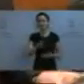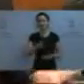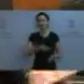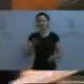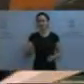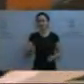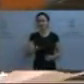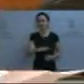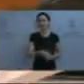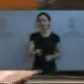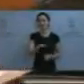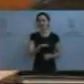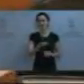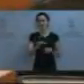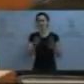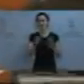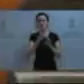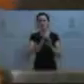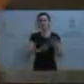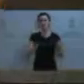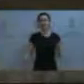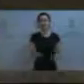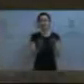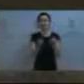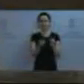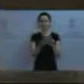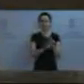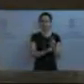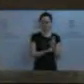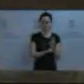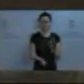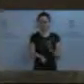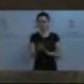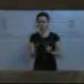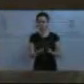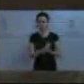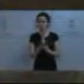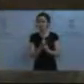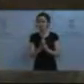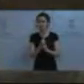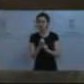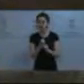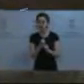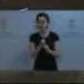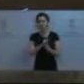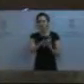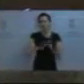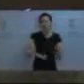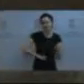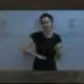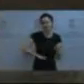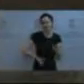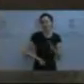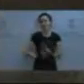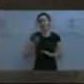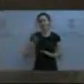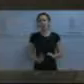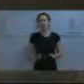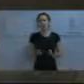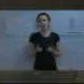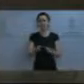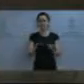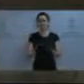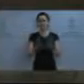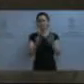del área el marco integral de actuaciones. Fue el fruto de meses de trabajo realizado por profesionales del área sanitaria sexta y